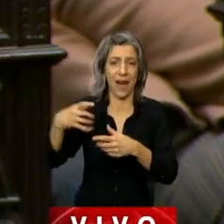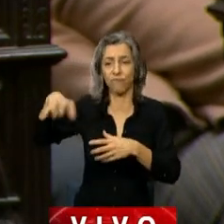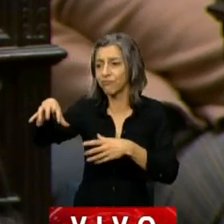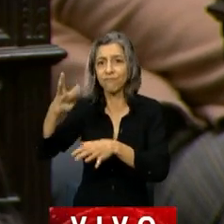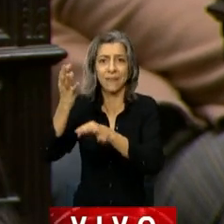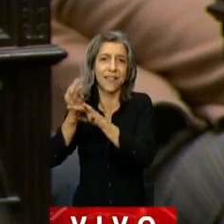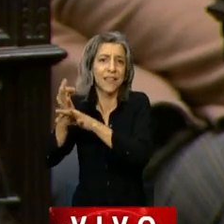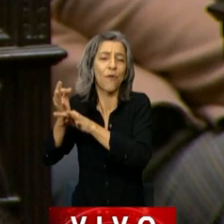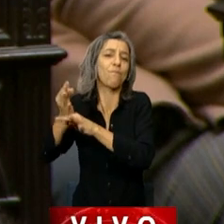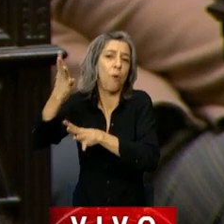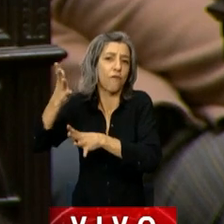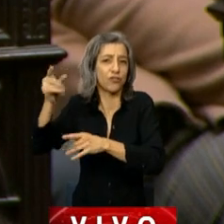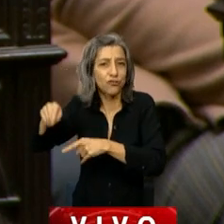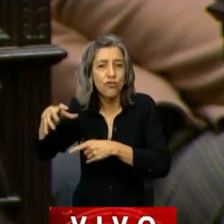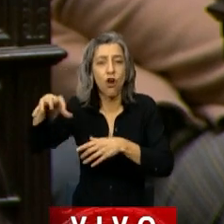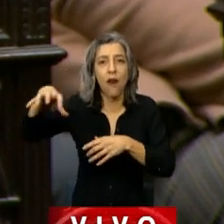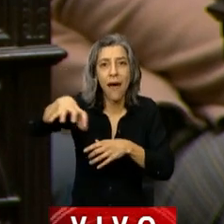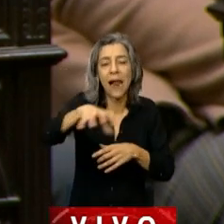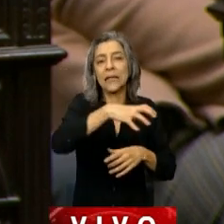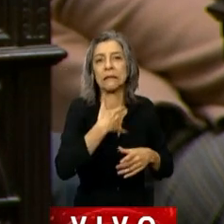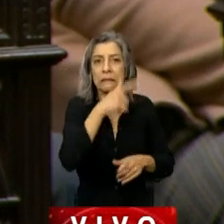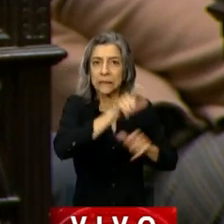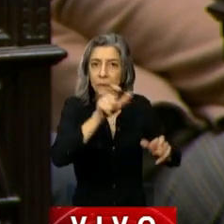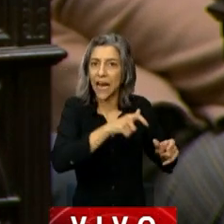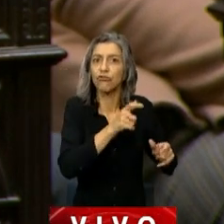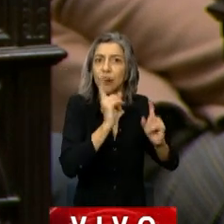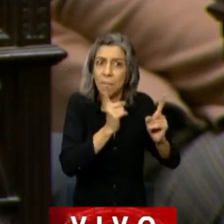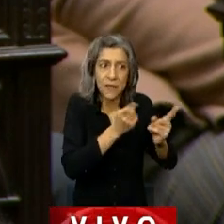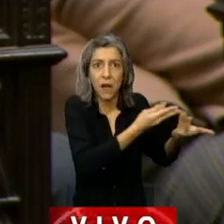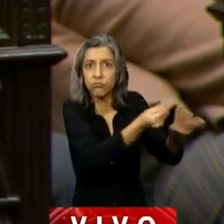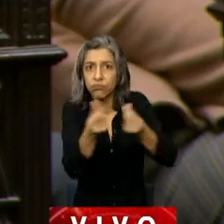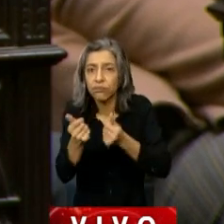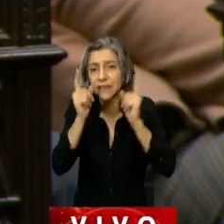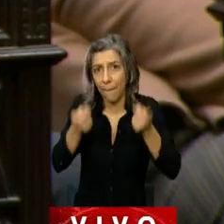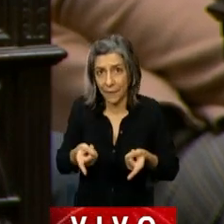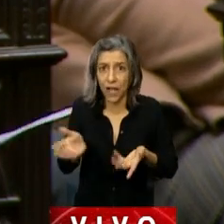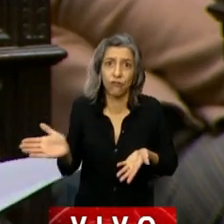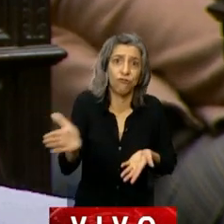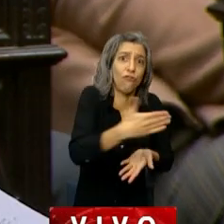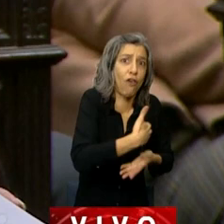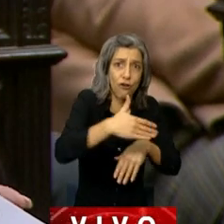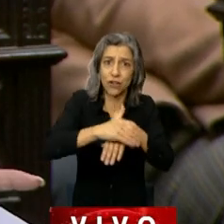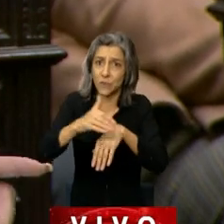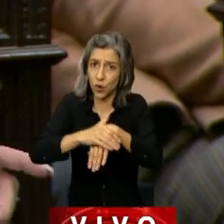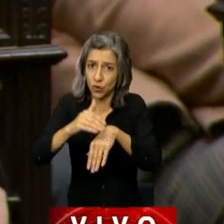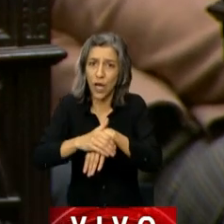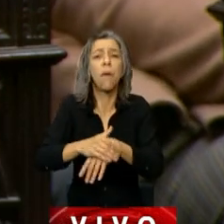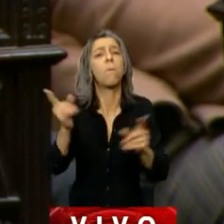industria farmacéutica, los pacientes y la comunidad que consume. Es un problema